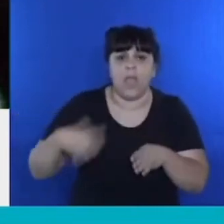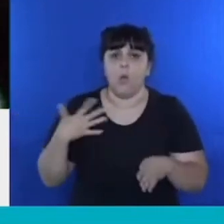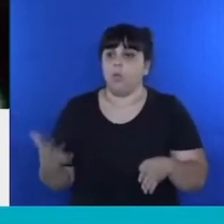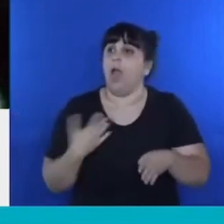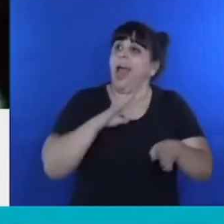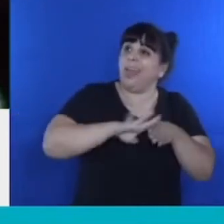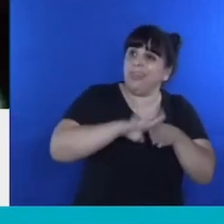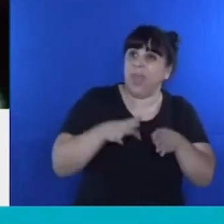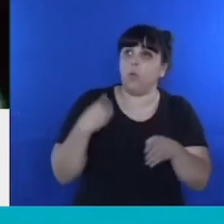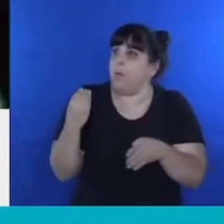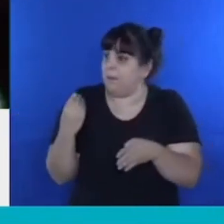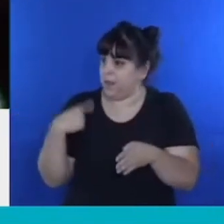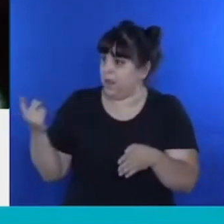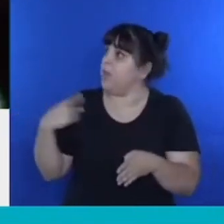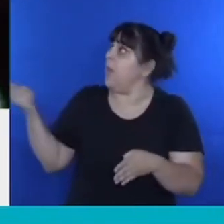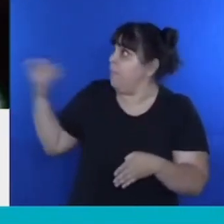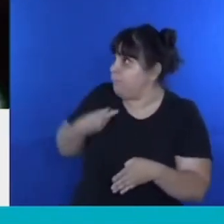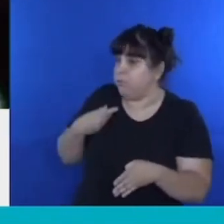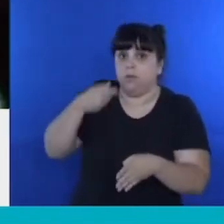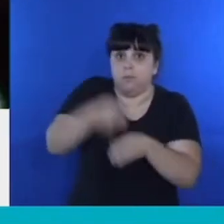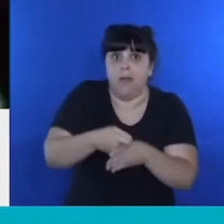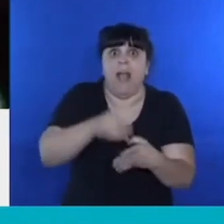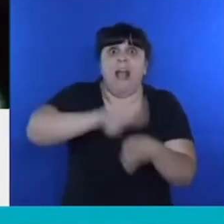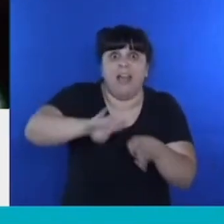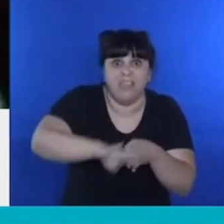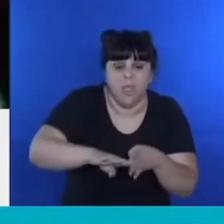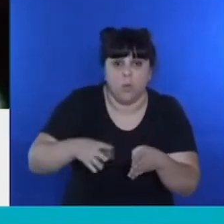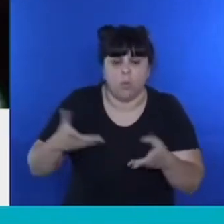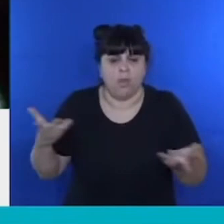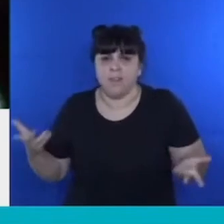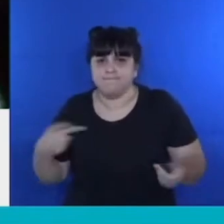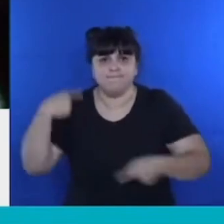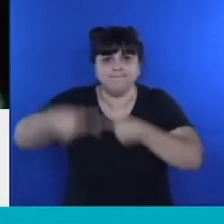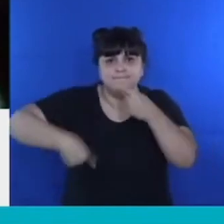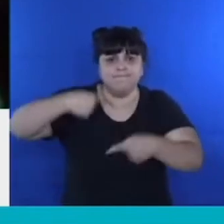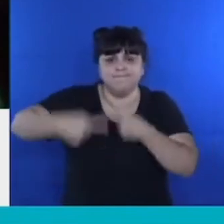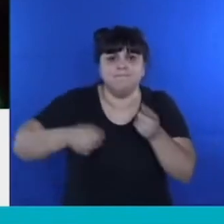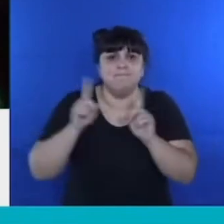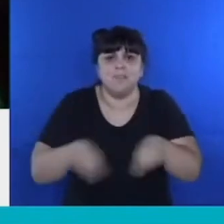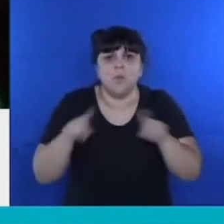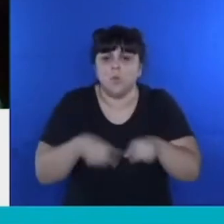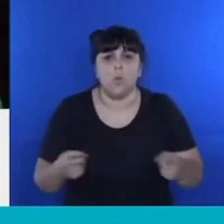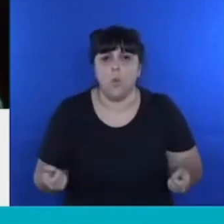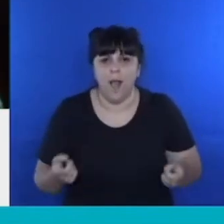para pagar deuda y, entre otras cosas, ahora lo sacaron de la ley,